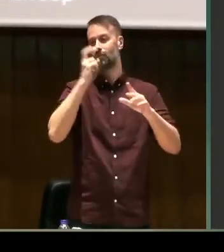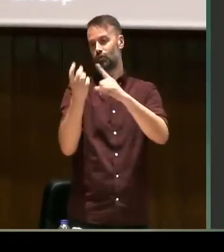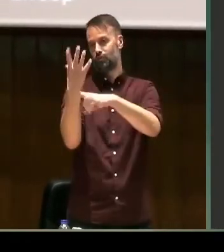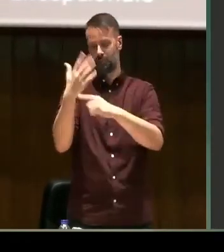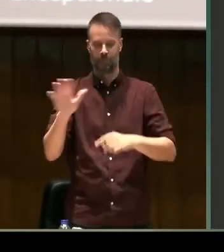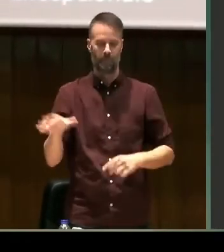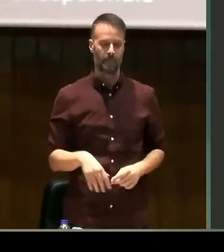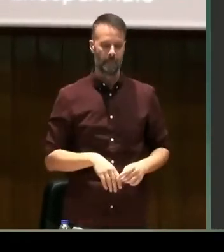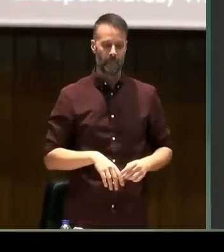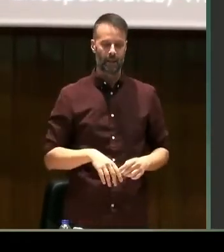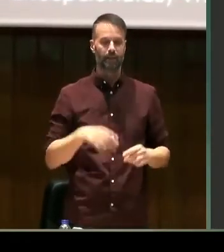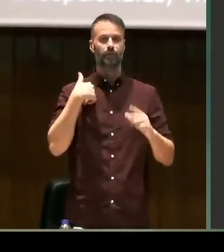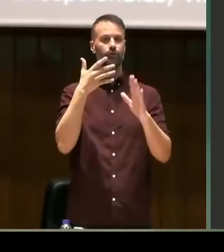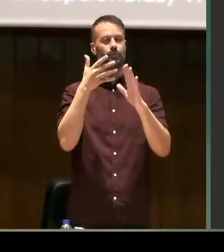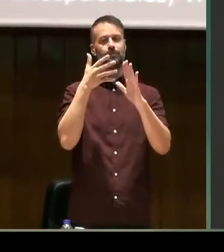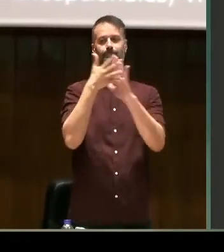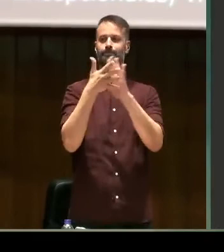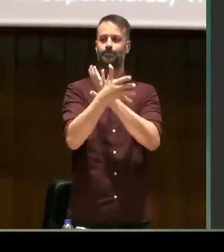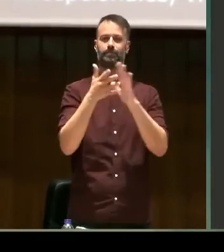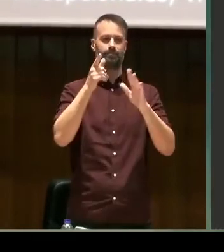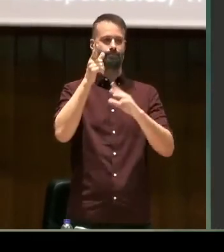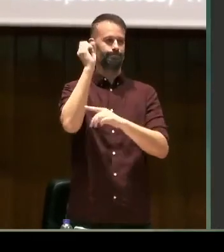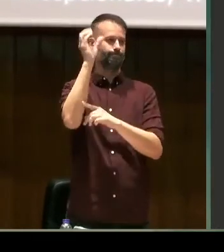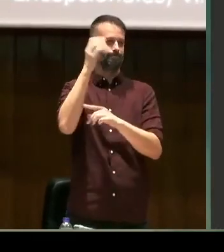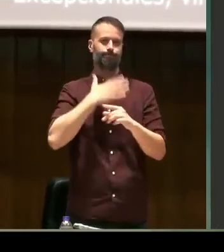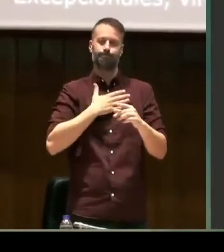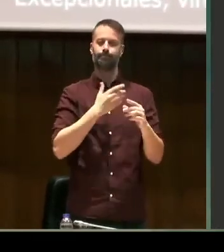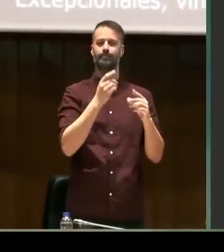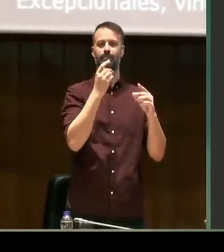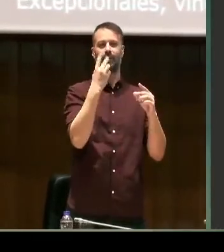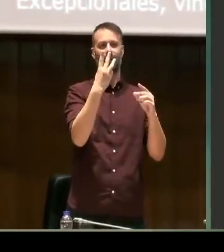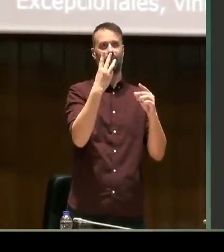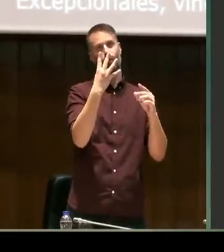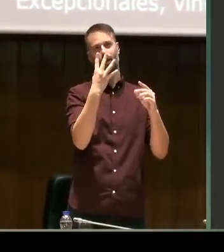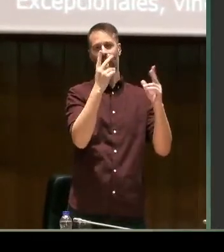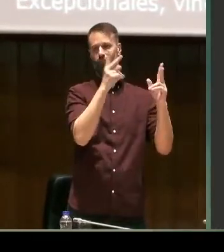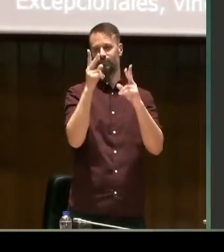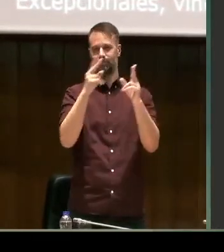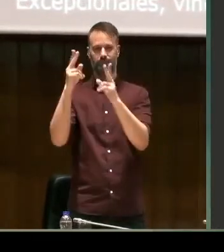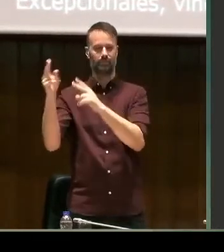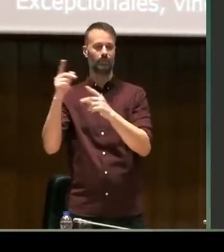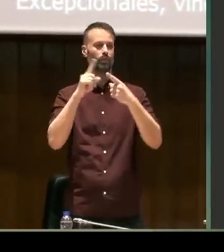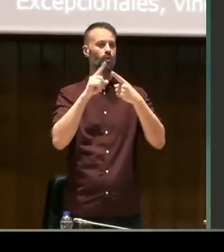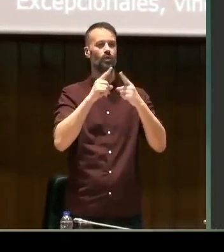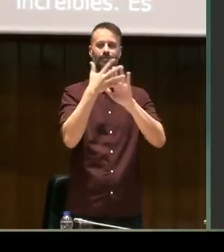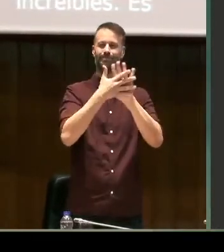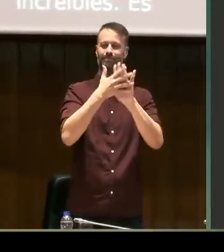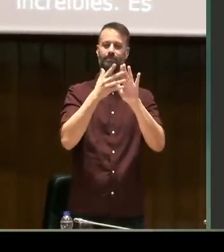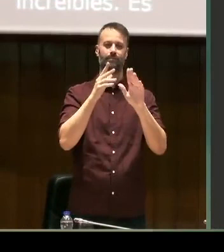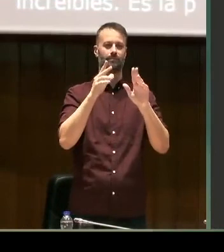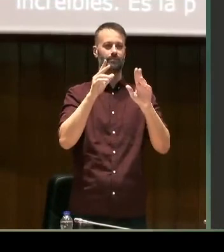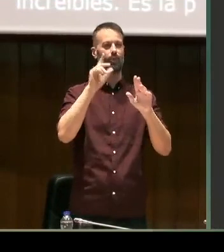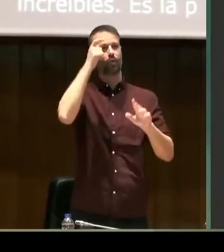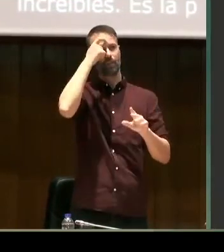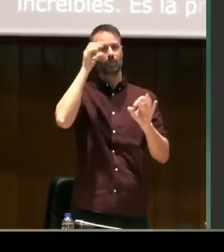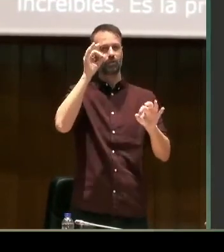es este, tal vez al cabo del tiempo se transforme, pero de momento es este. Y en mi intervención quiero abarcar